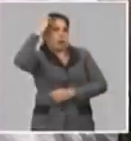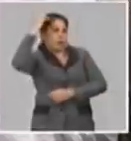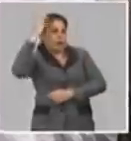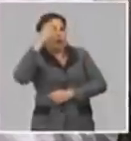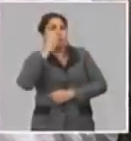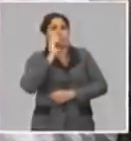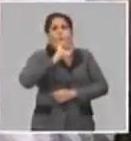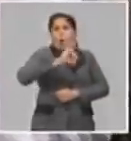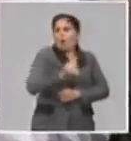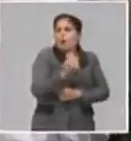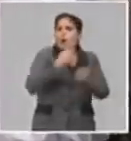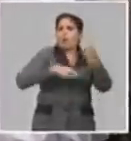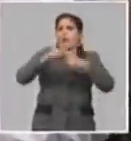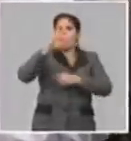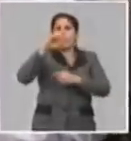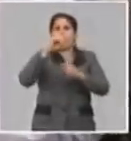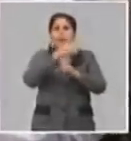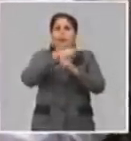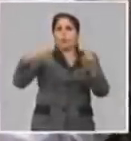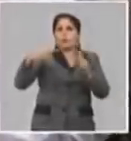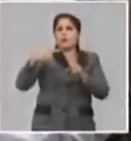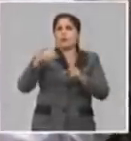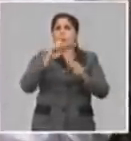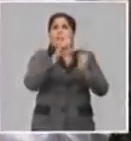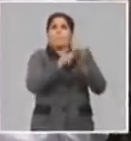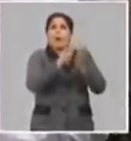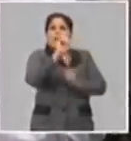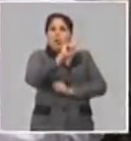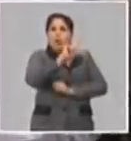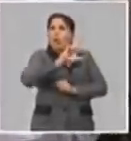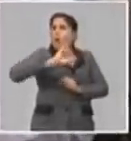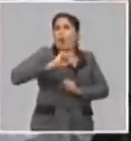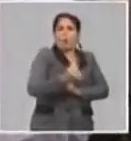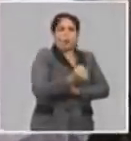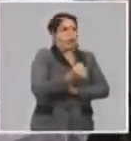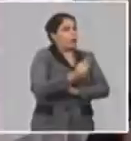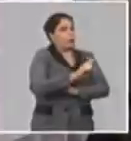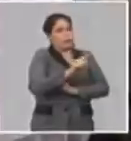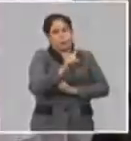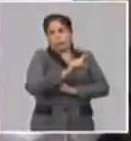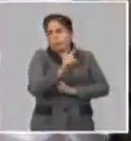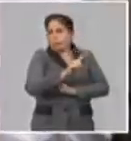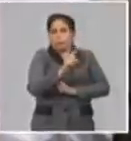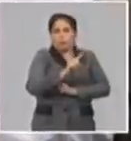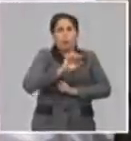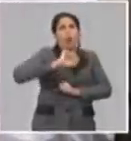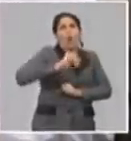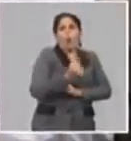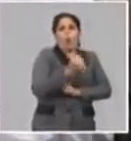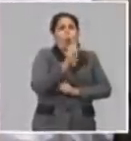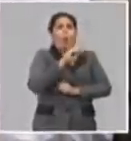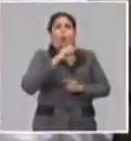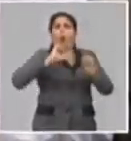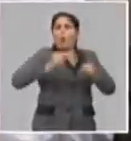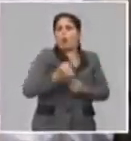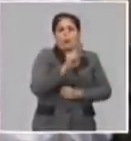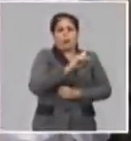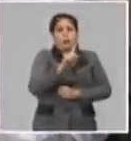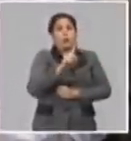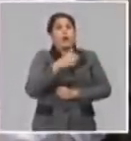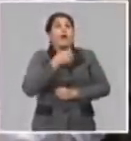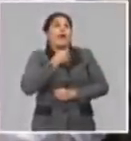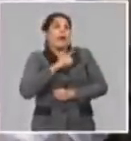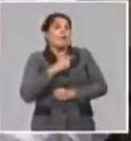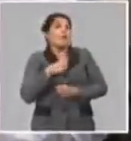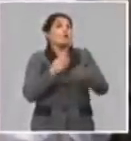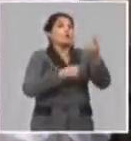estás obligado a vender el 30% de tu producción en Mariel. Eso es conducir por métodos administrativos. Claro. Tenemos que decir, tienes un incentivo, si vendes a